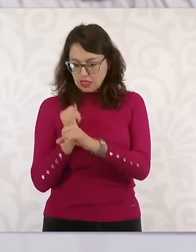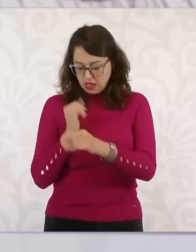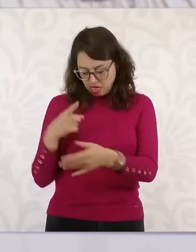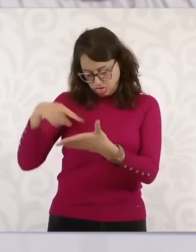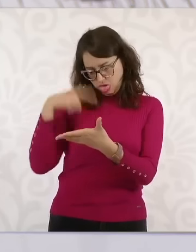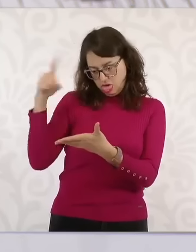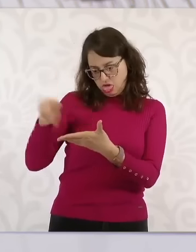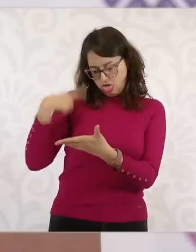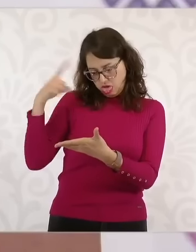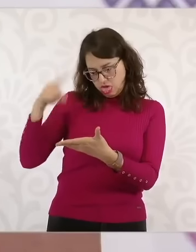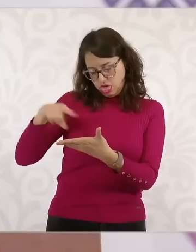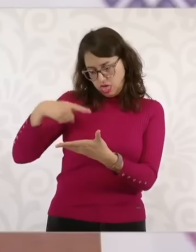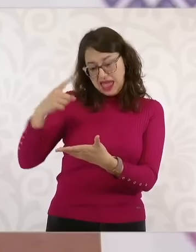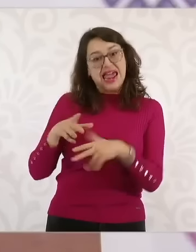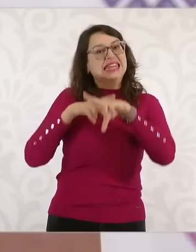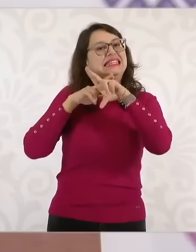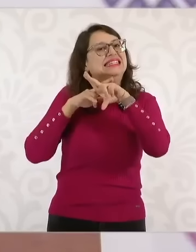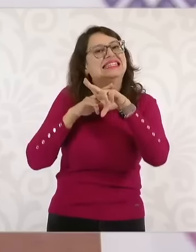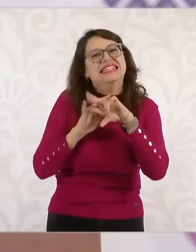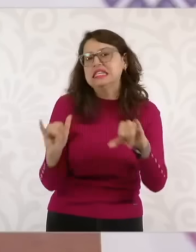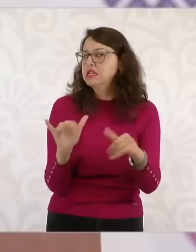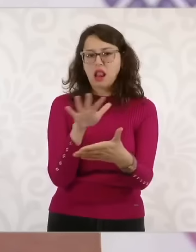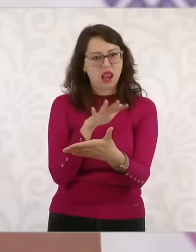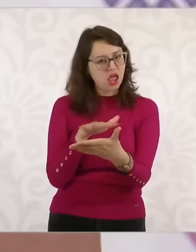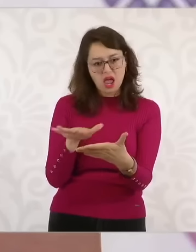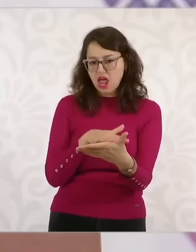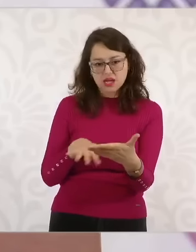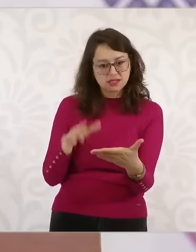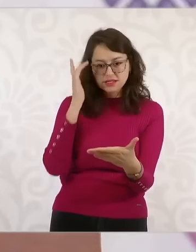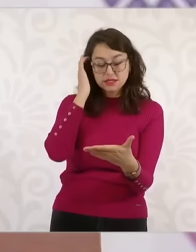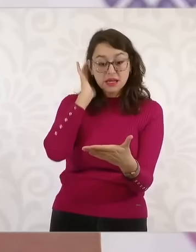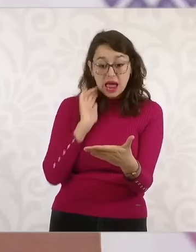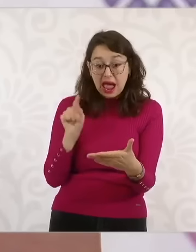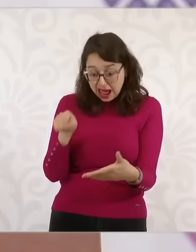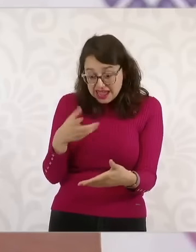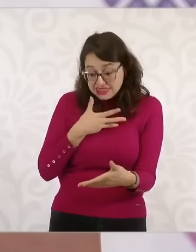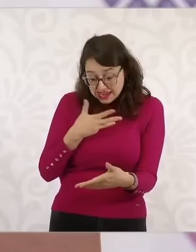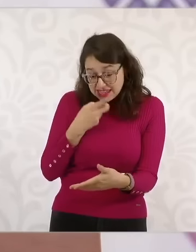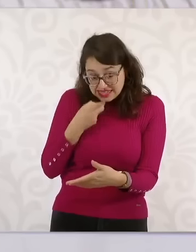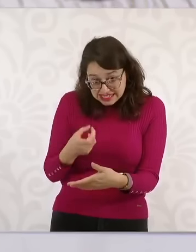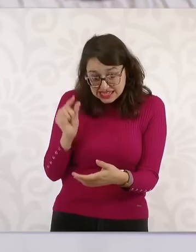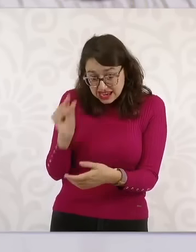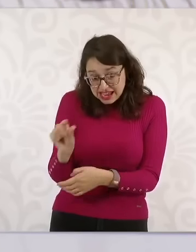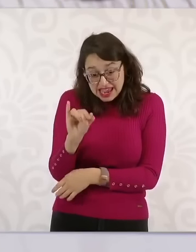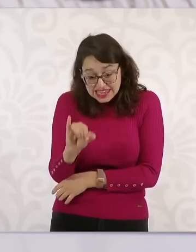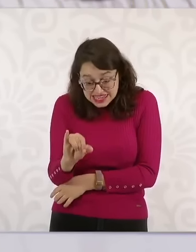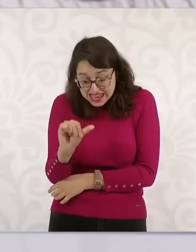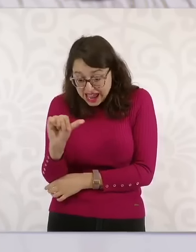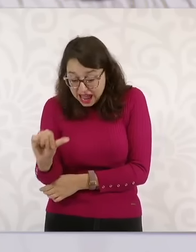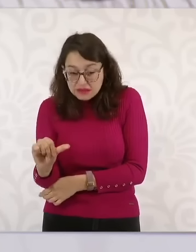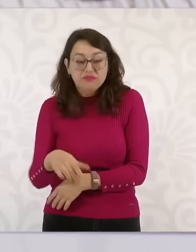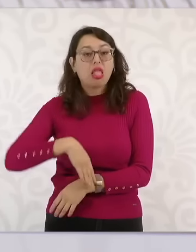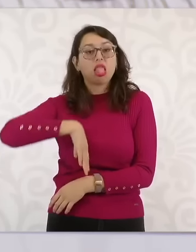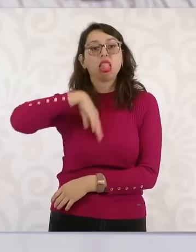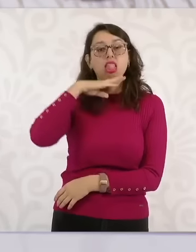imagen, ni siquiera se lee bien lo que dice, no se ve ahí chiquito que dice IA, inteligencia artificial, y